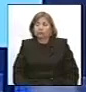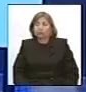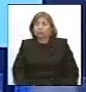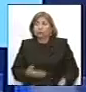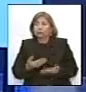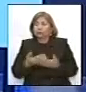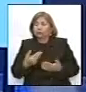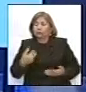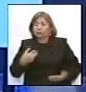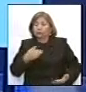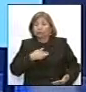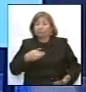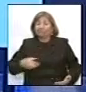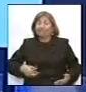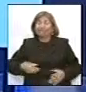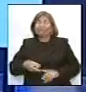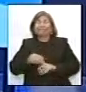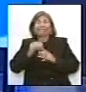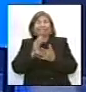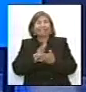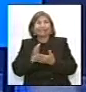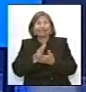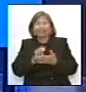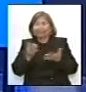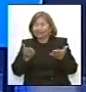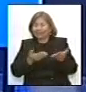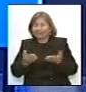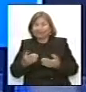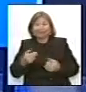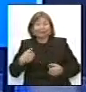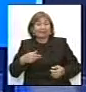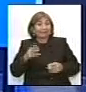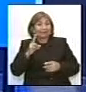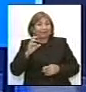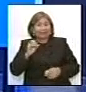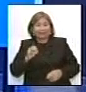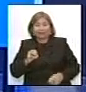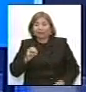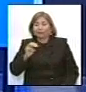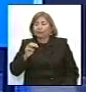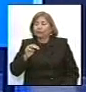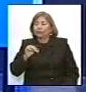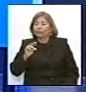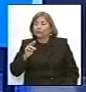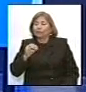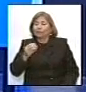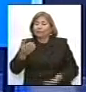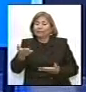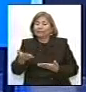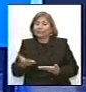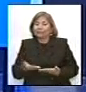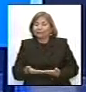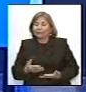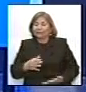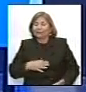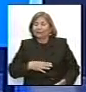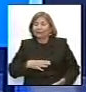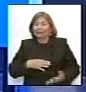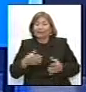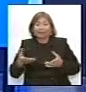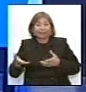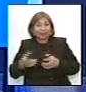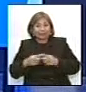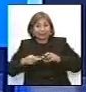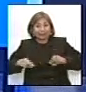y al presidente de la Comisión Especial Multipartidaria Conmemorativa del Bicentenario Juan Chaput Burr, recibió en la puerta principal del Palacio